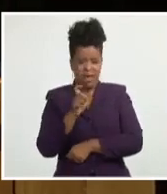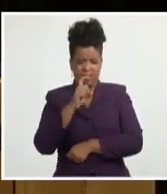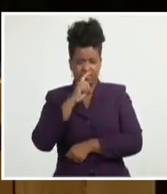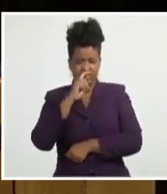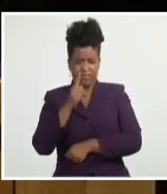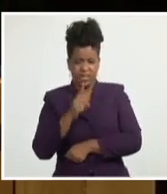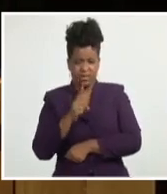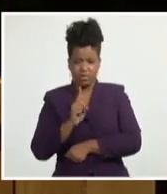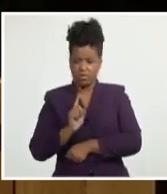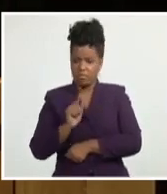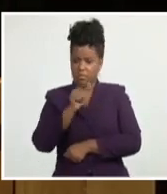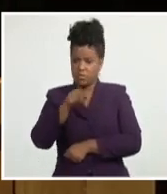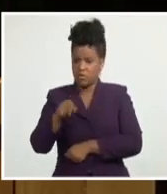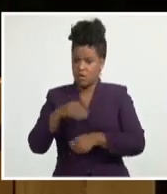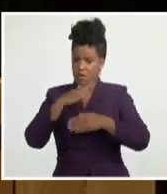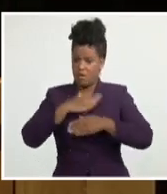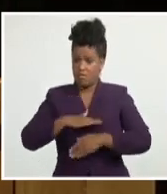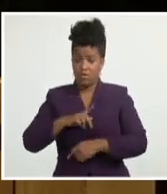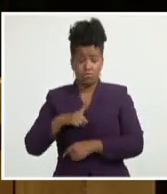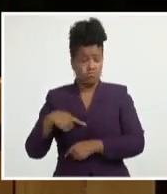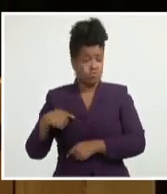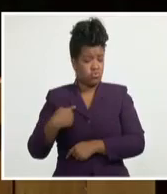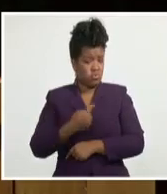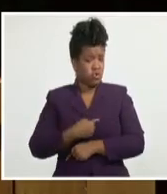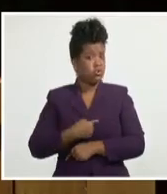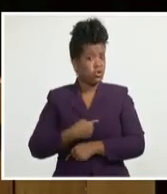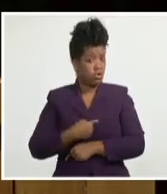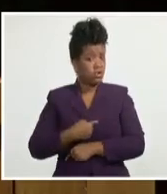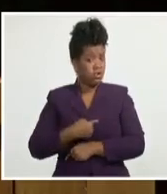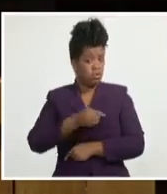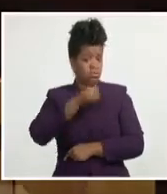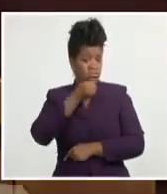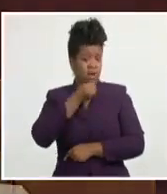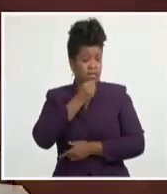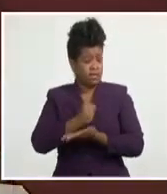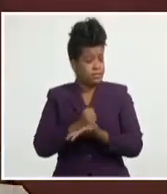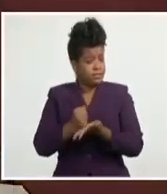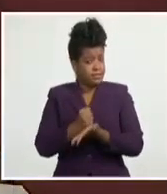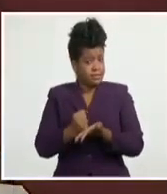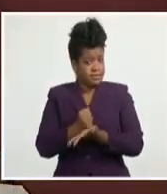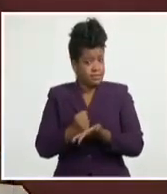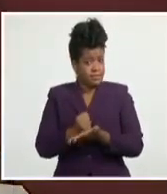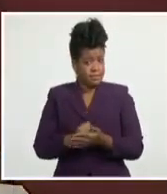no descansan, que la paciencia de este pueblo tiene límites.